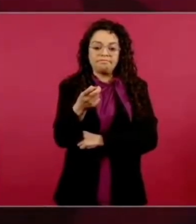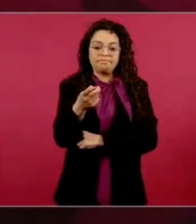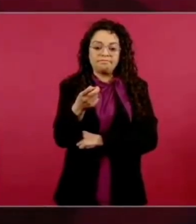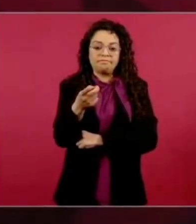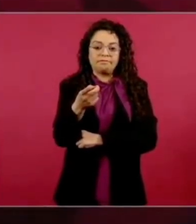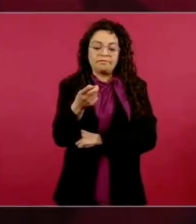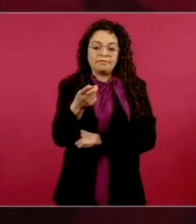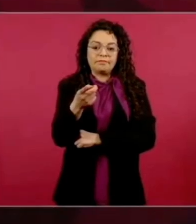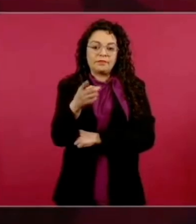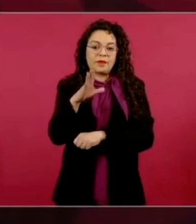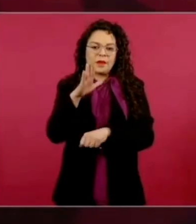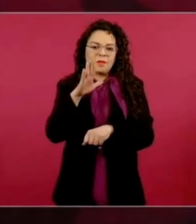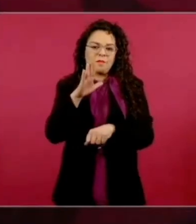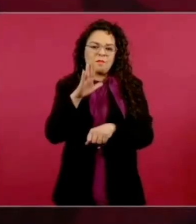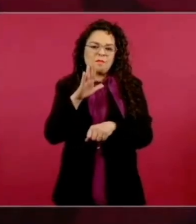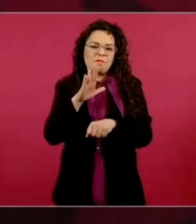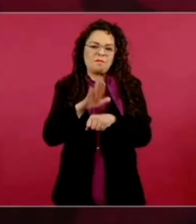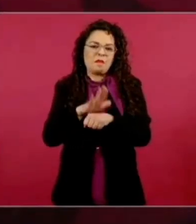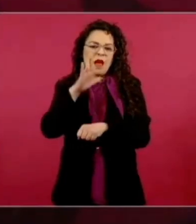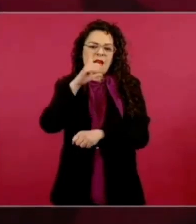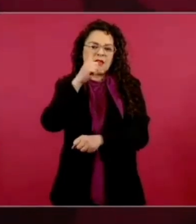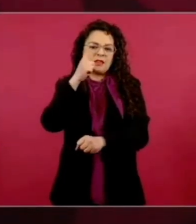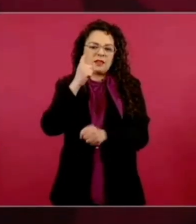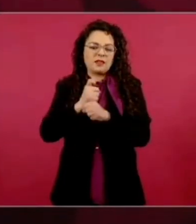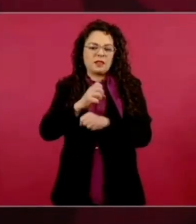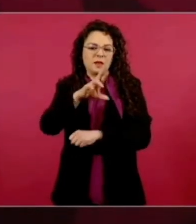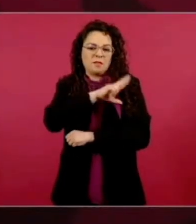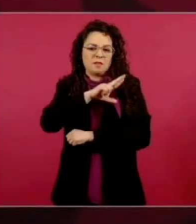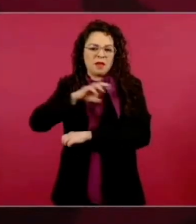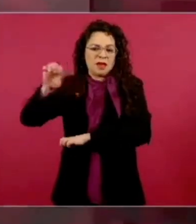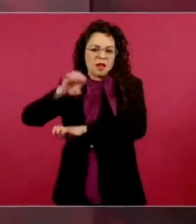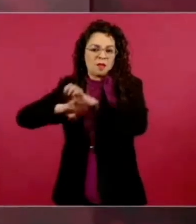destacado a las empresas particulares,